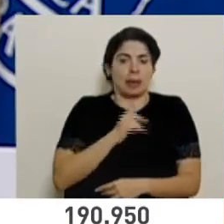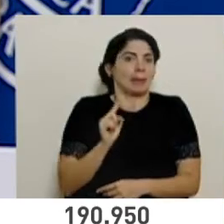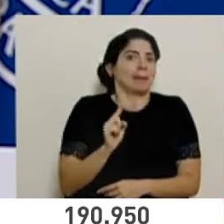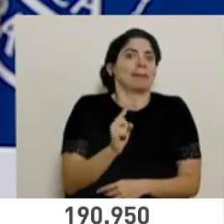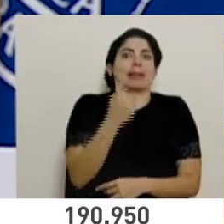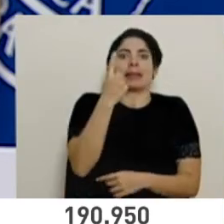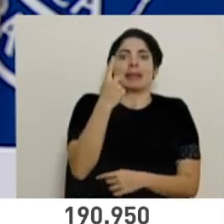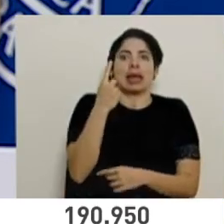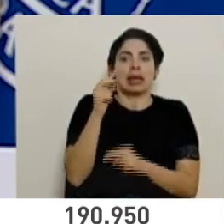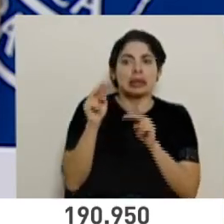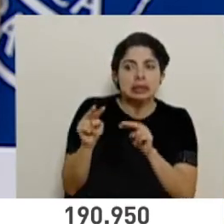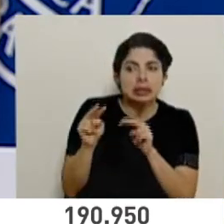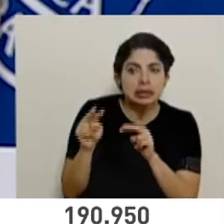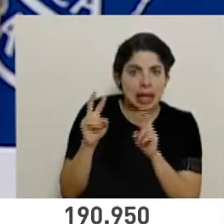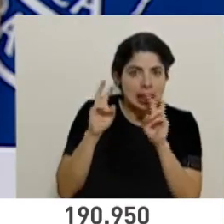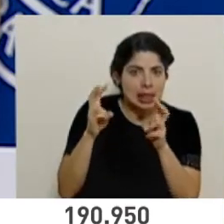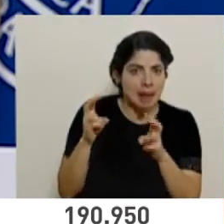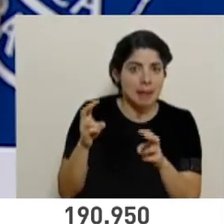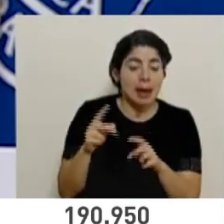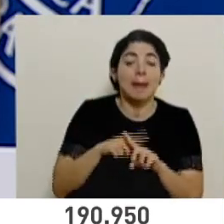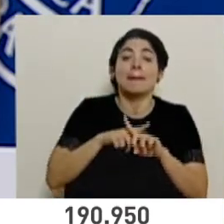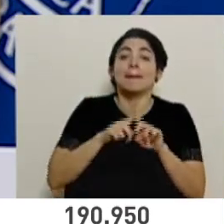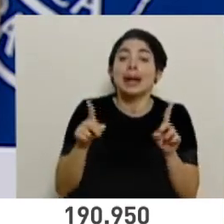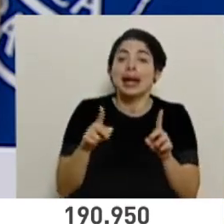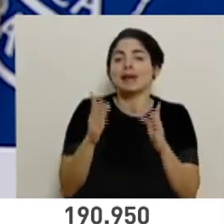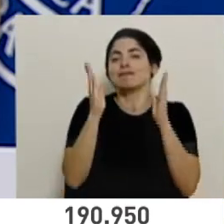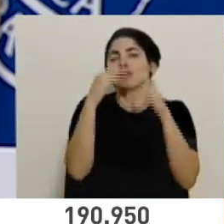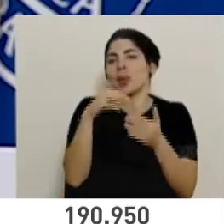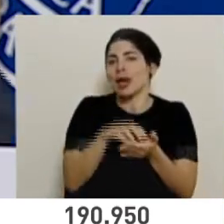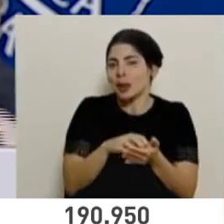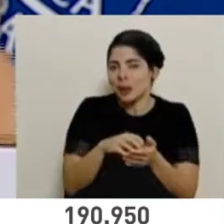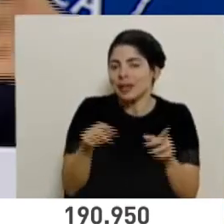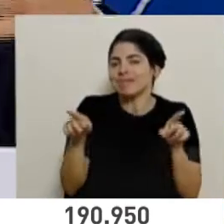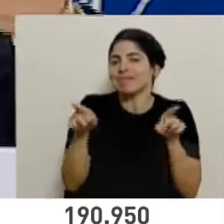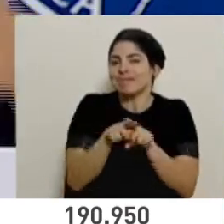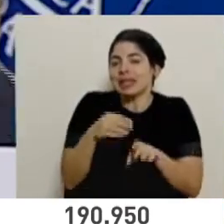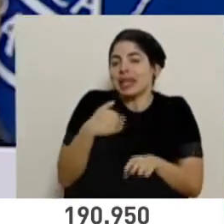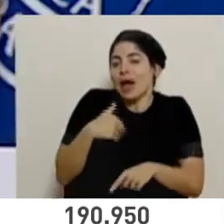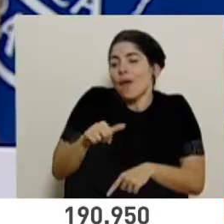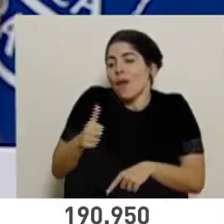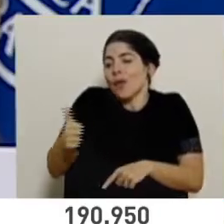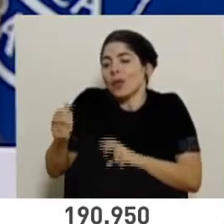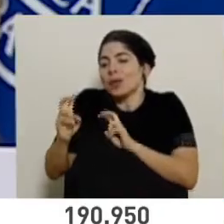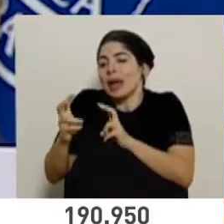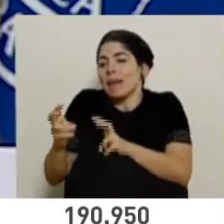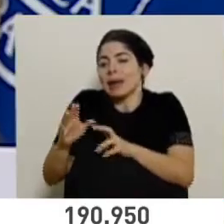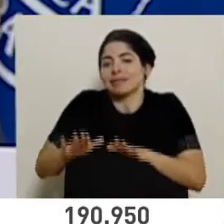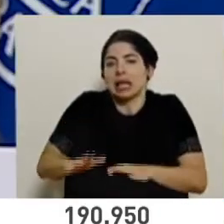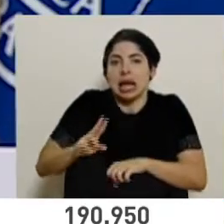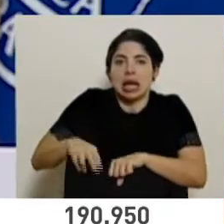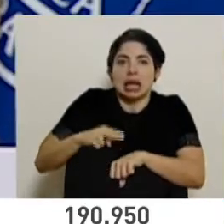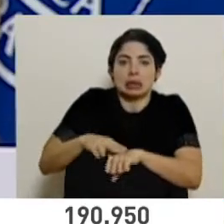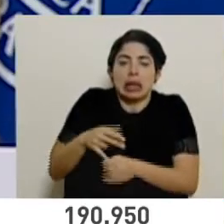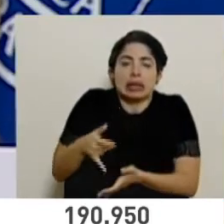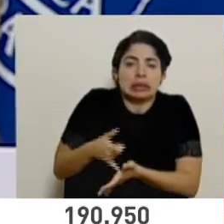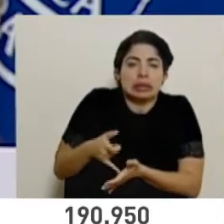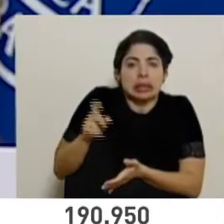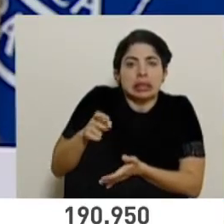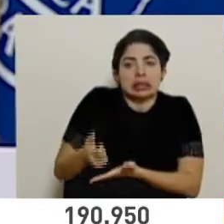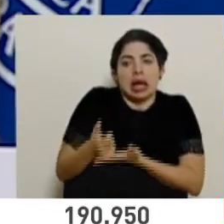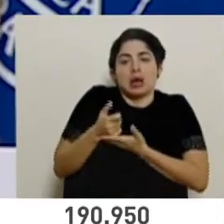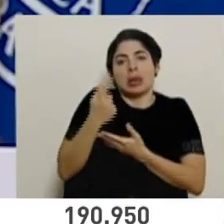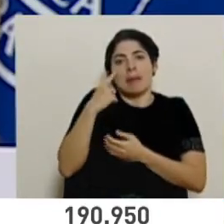que paso muy pendiente del tema, pero no cabe duda también que hay temas de la discusión nacional críticos para la recuperación